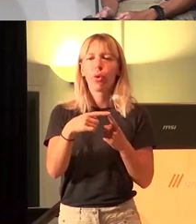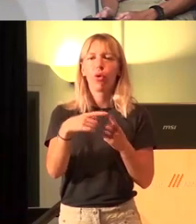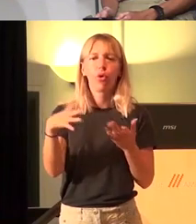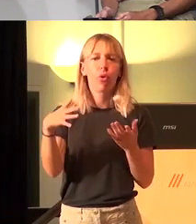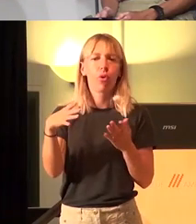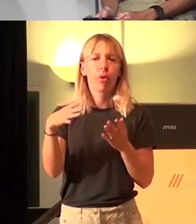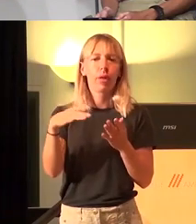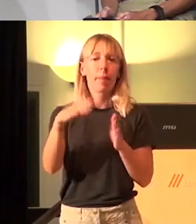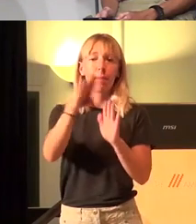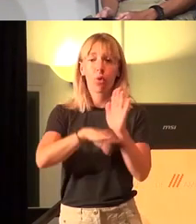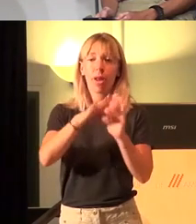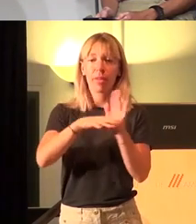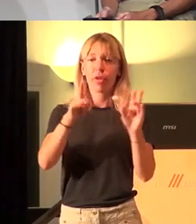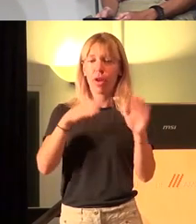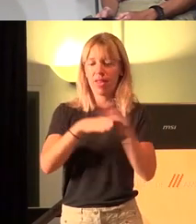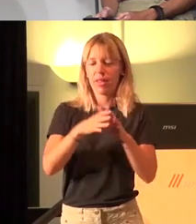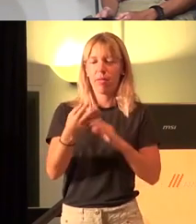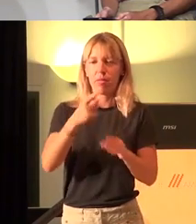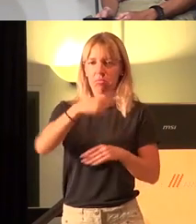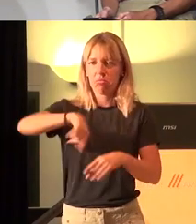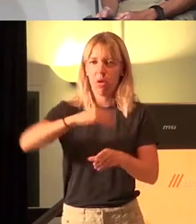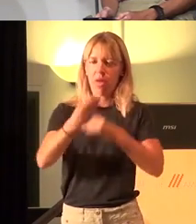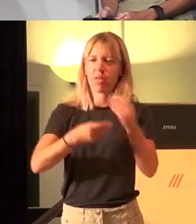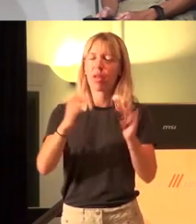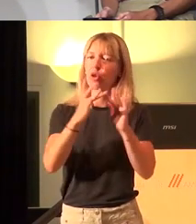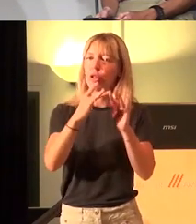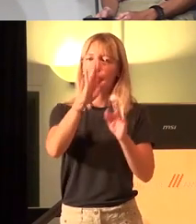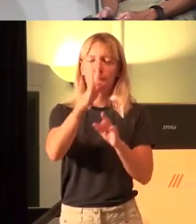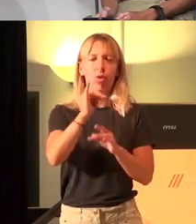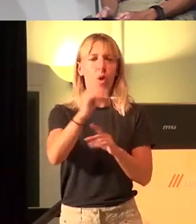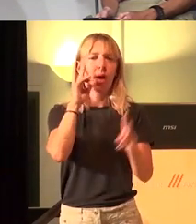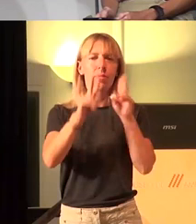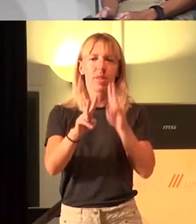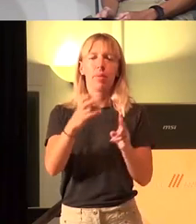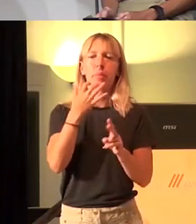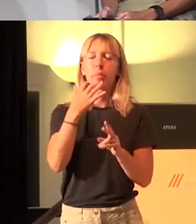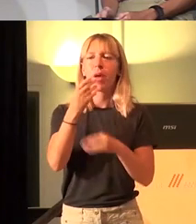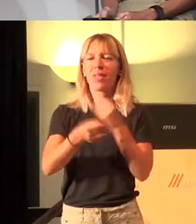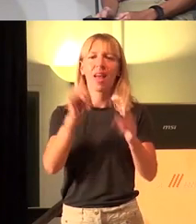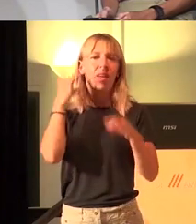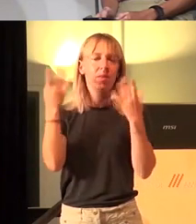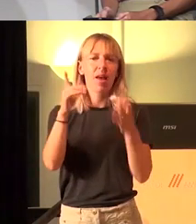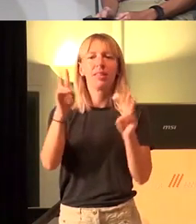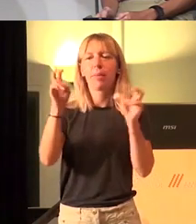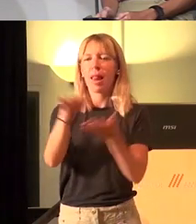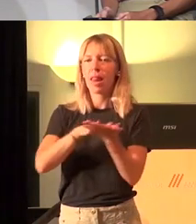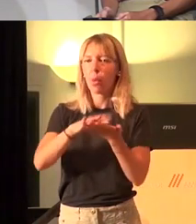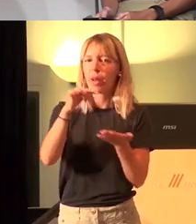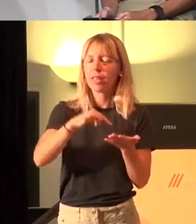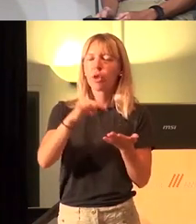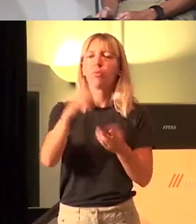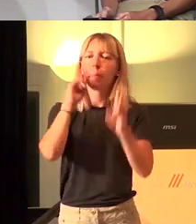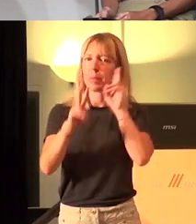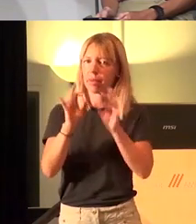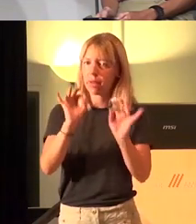toda la programación de accesibilidad que realizamos hay un contacto directo y visible, pues cuando hacemos actividades en lengua de signos, que es